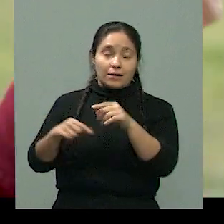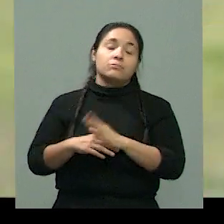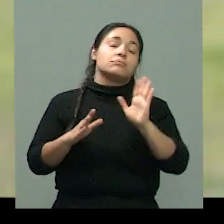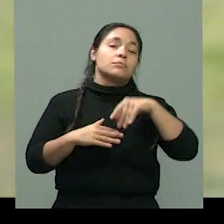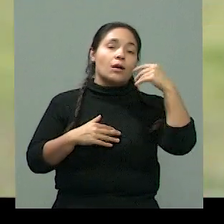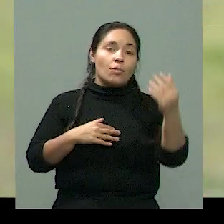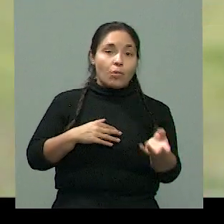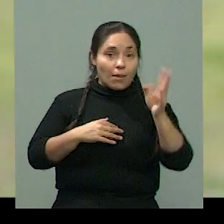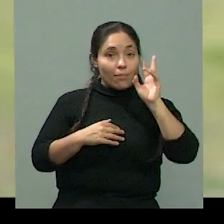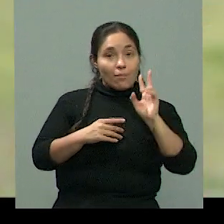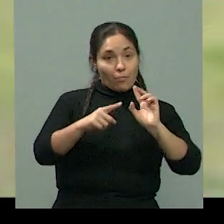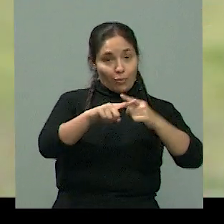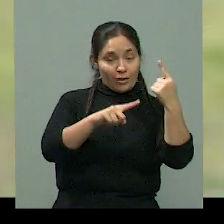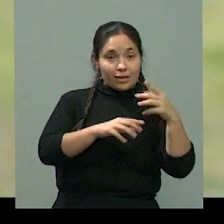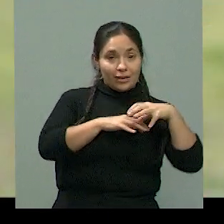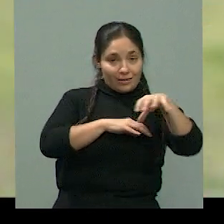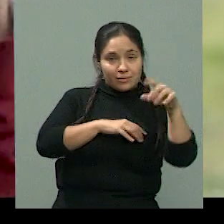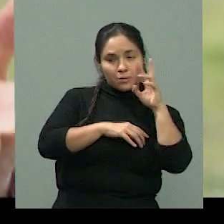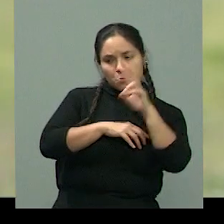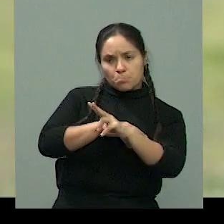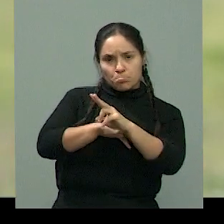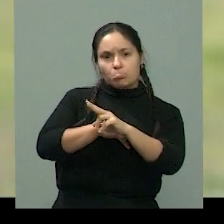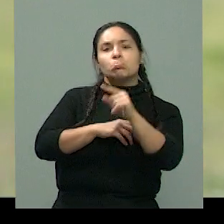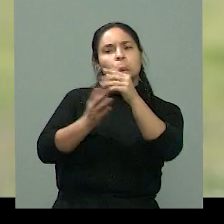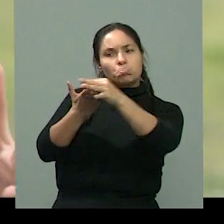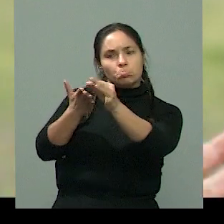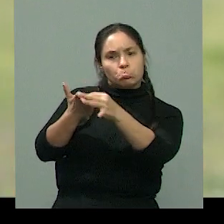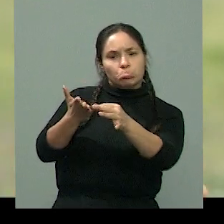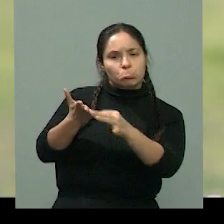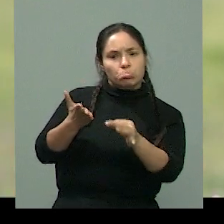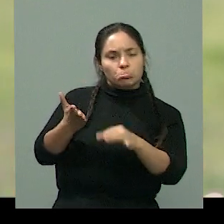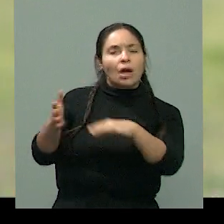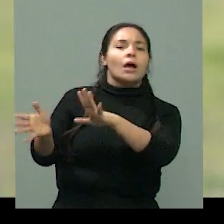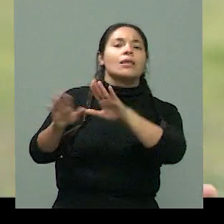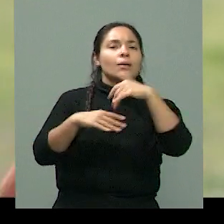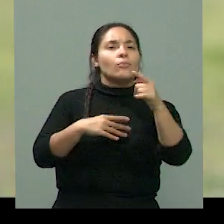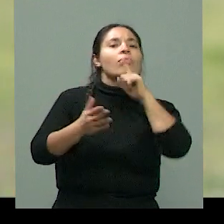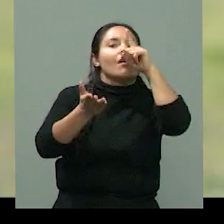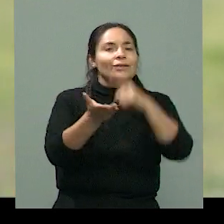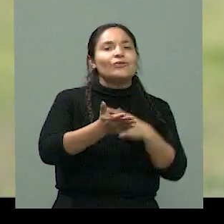política toma y bueno, y convierte en decisiones en la medida en la que sea posible.